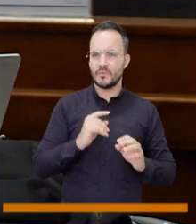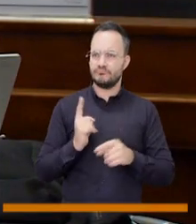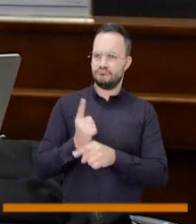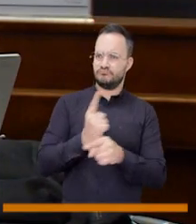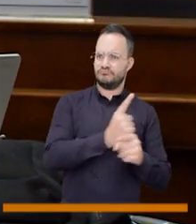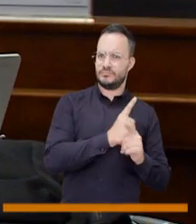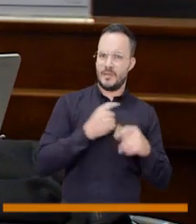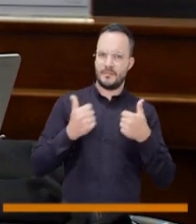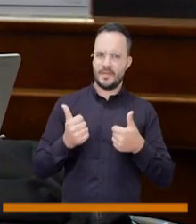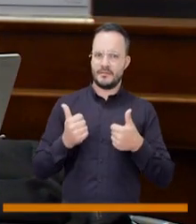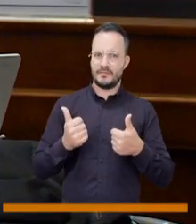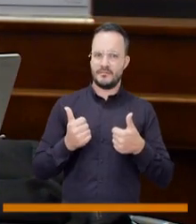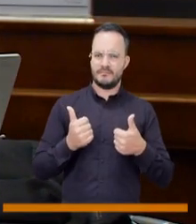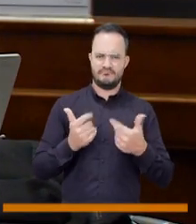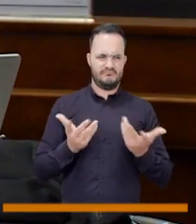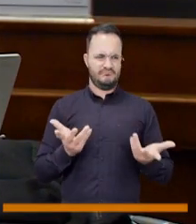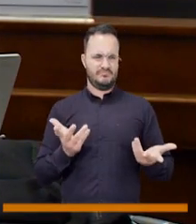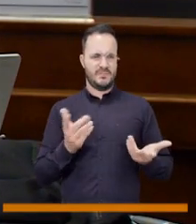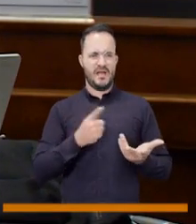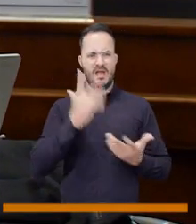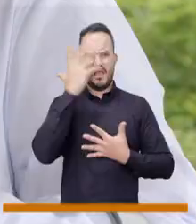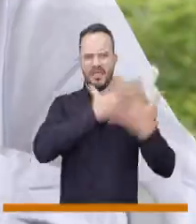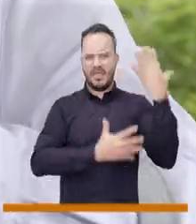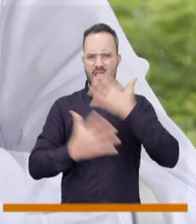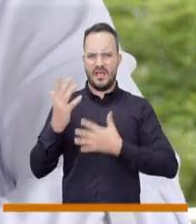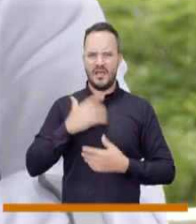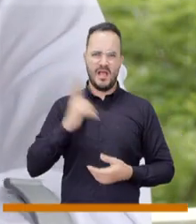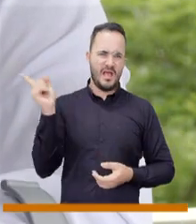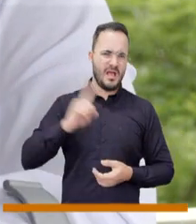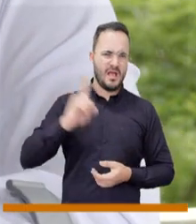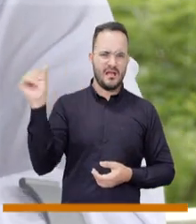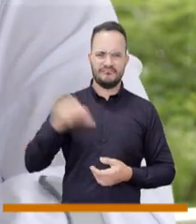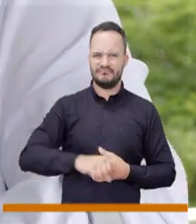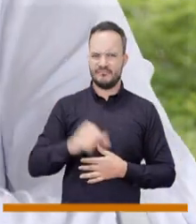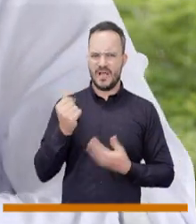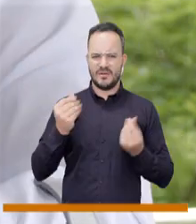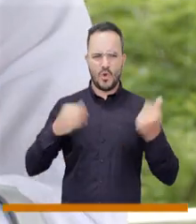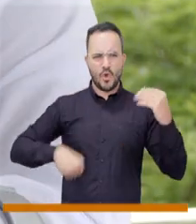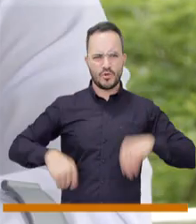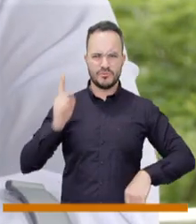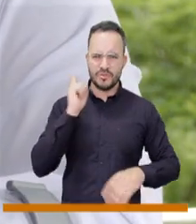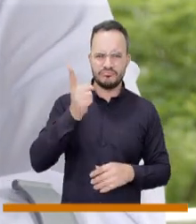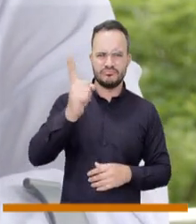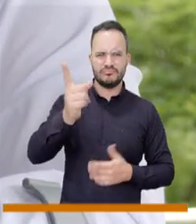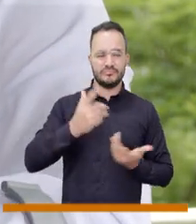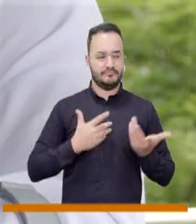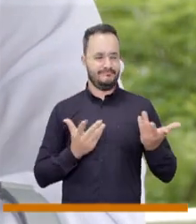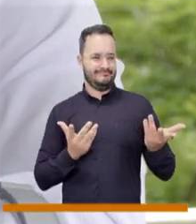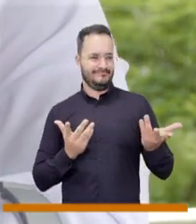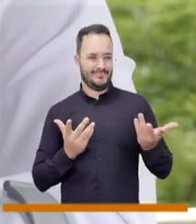cosas se están haciendo de manera correcta, ya no son buenas, ya son de bolsillo, ya son corruptas.